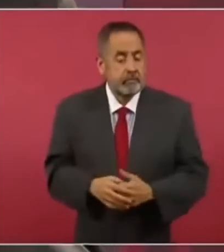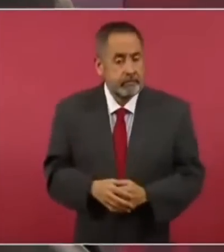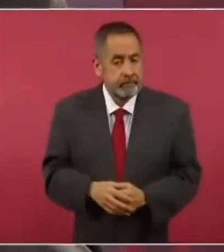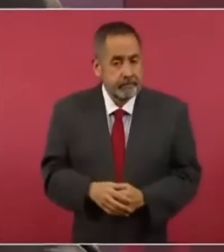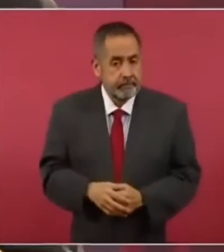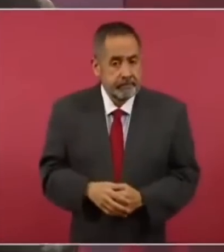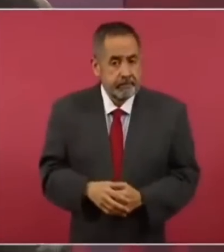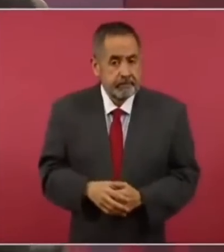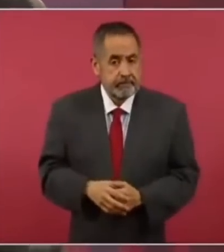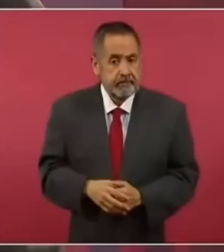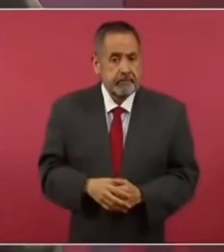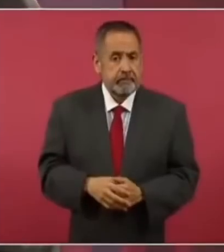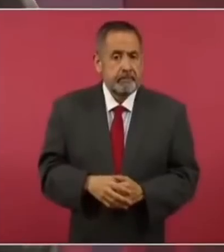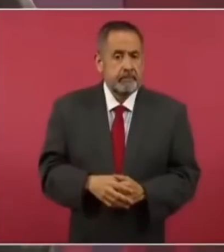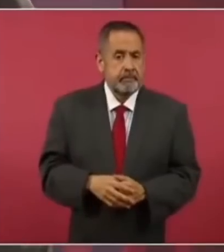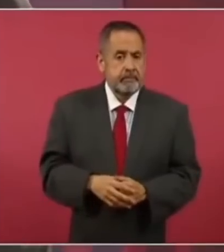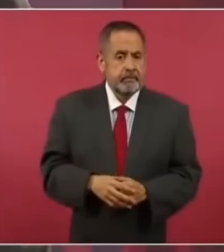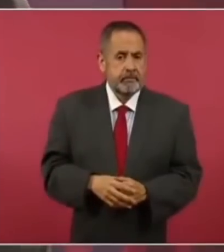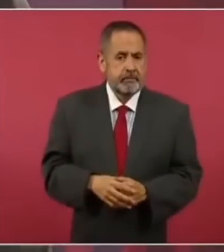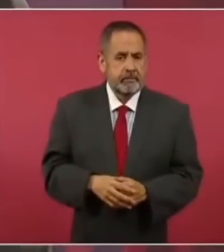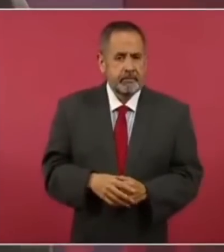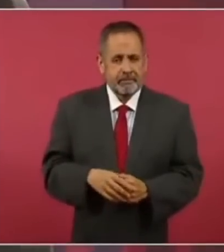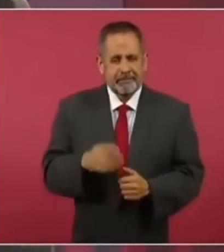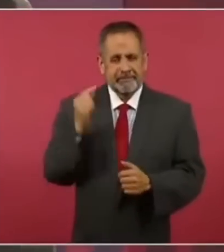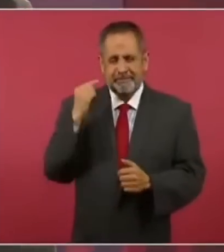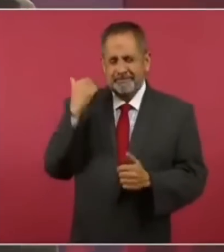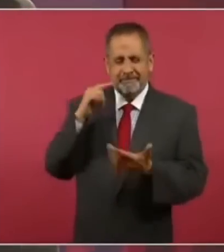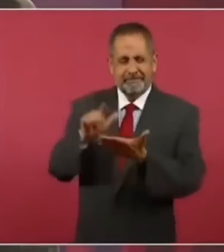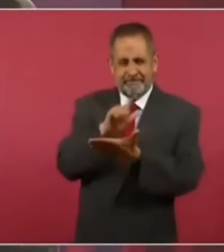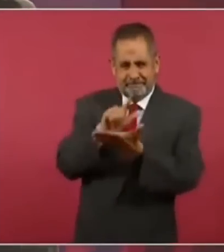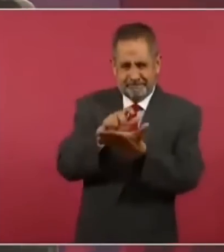que se hizo la reforma